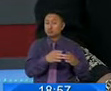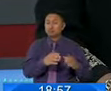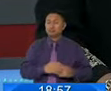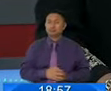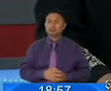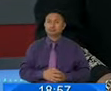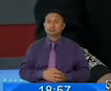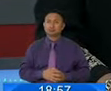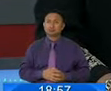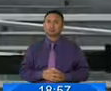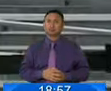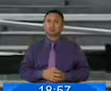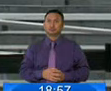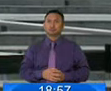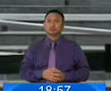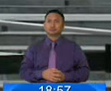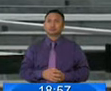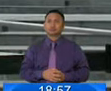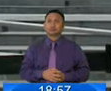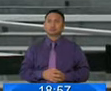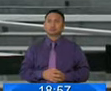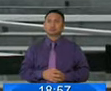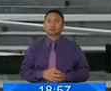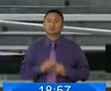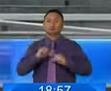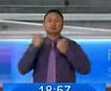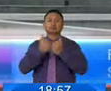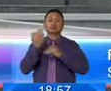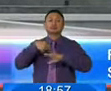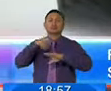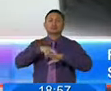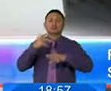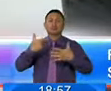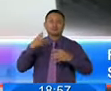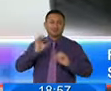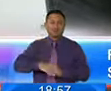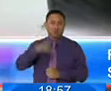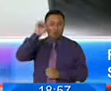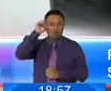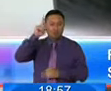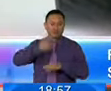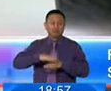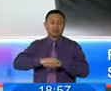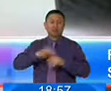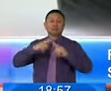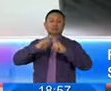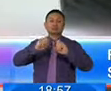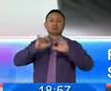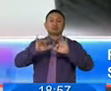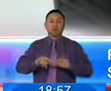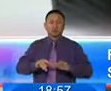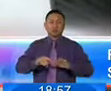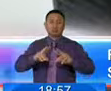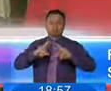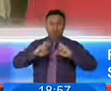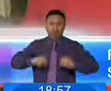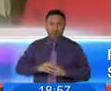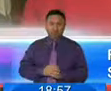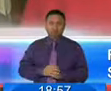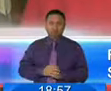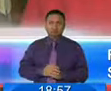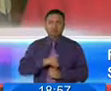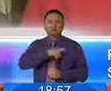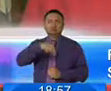entidad estatal. En la Asamblea Nacional hay reacciones tras la renuncia del exsecretario de Inteligencia, Romy Vallejo. Desde